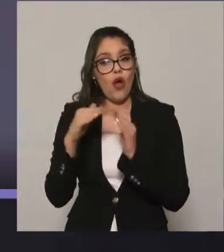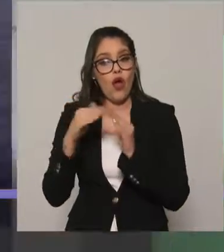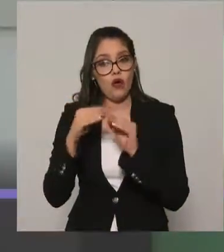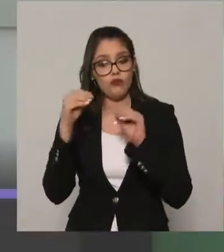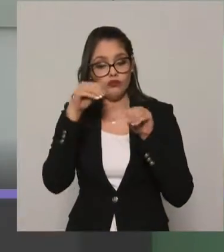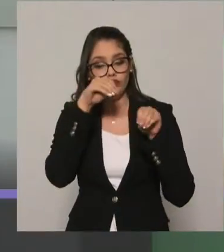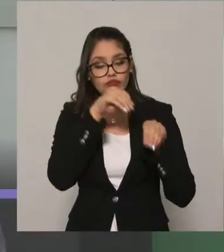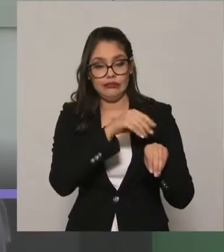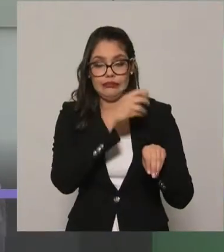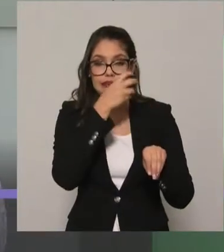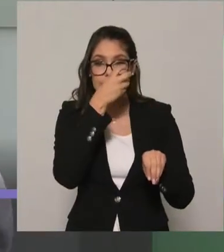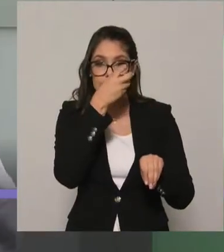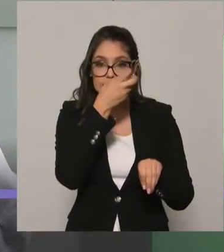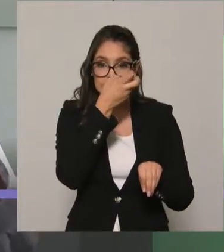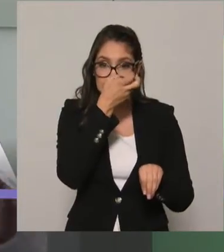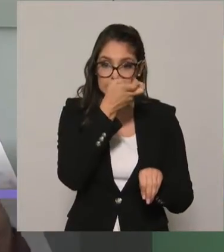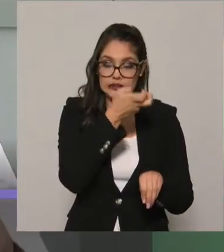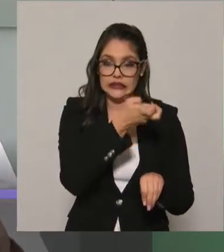lado después